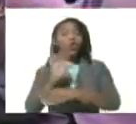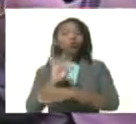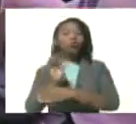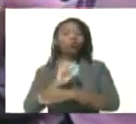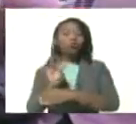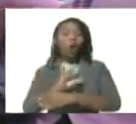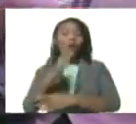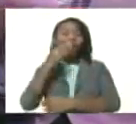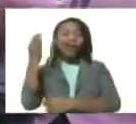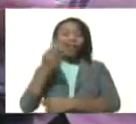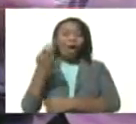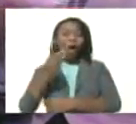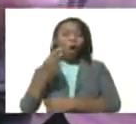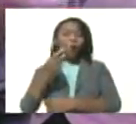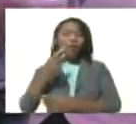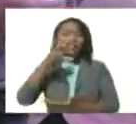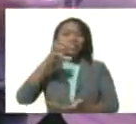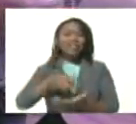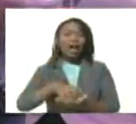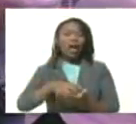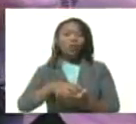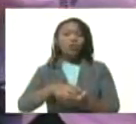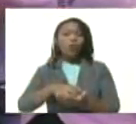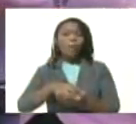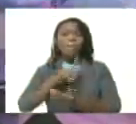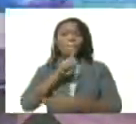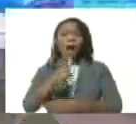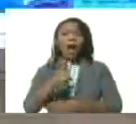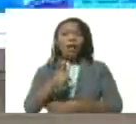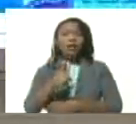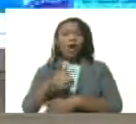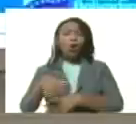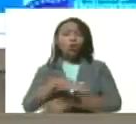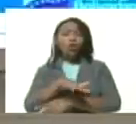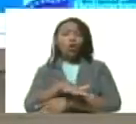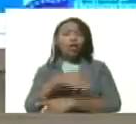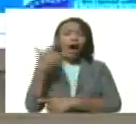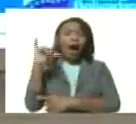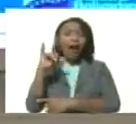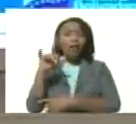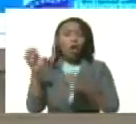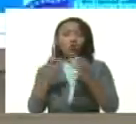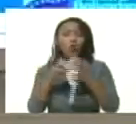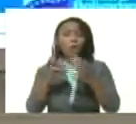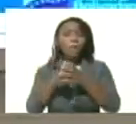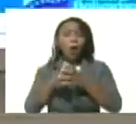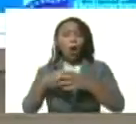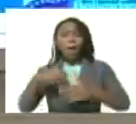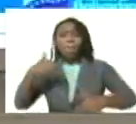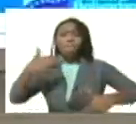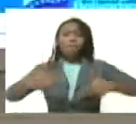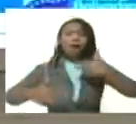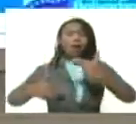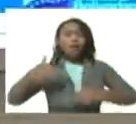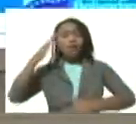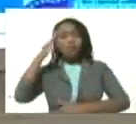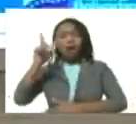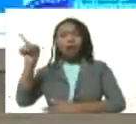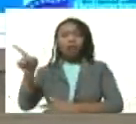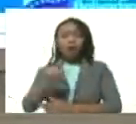como un verdadero estado fallido, donde actúan las bandas paramilitares en sustitución del